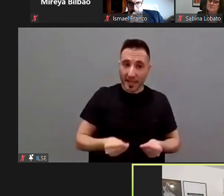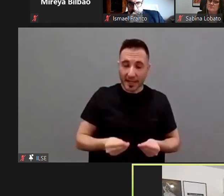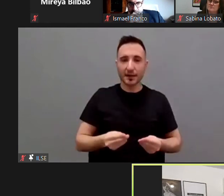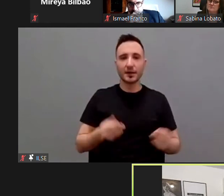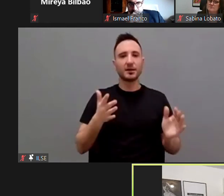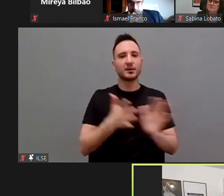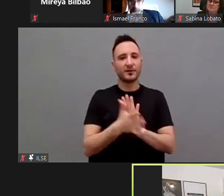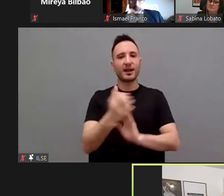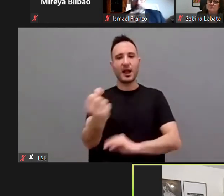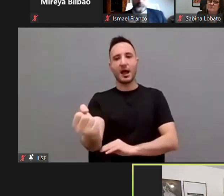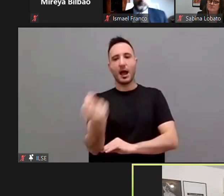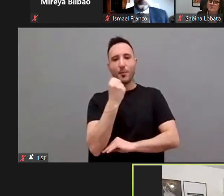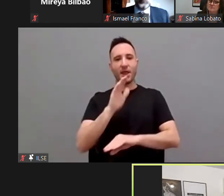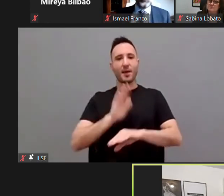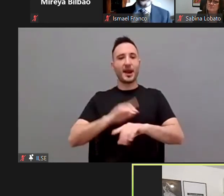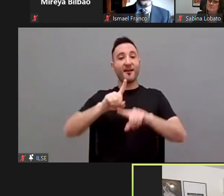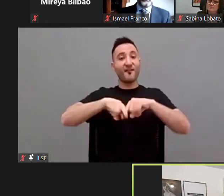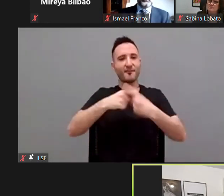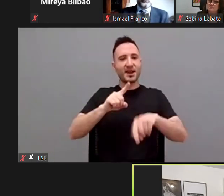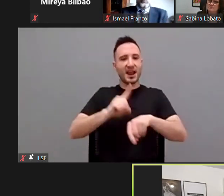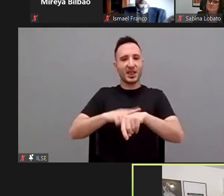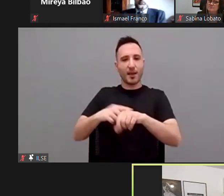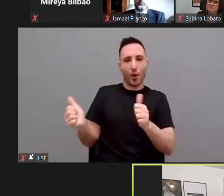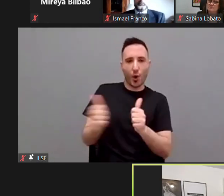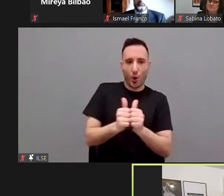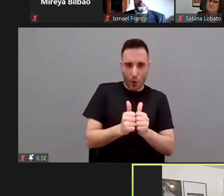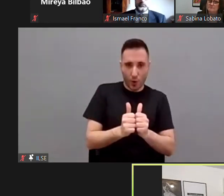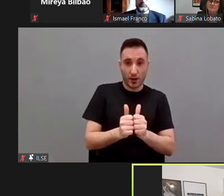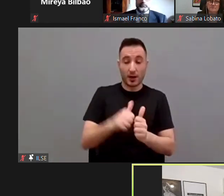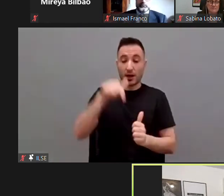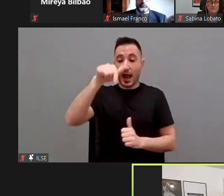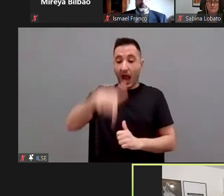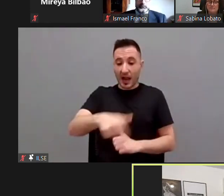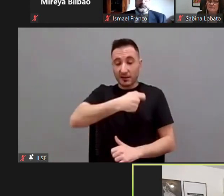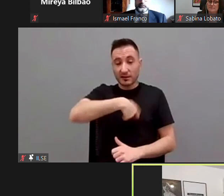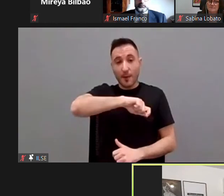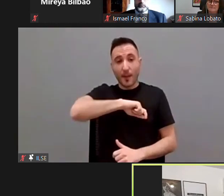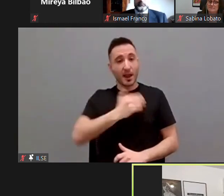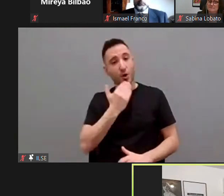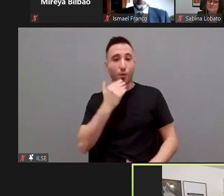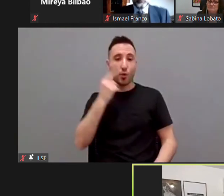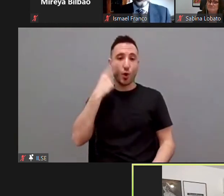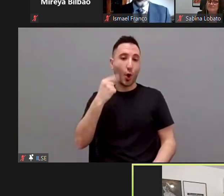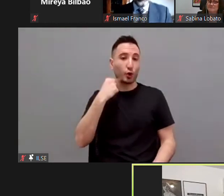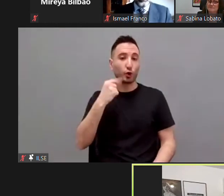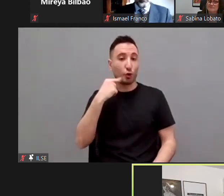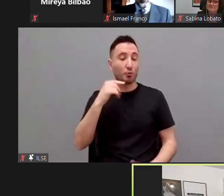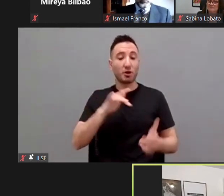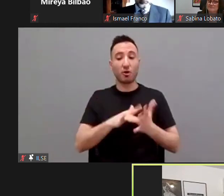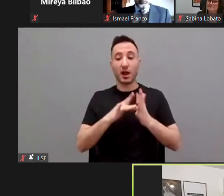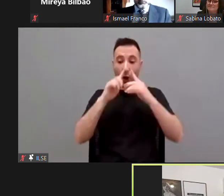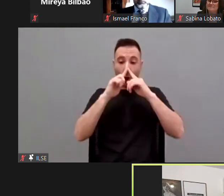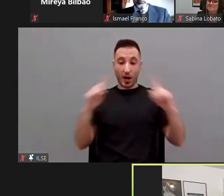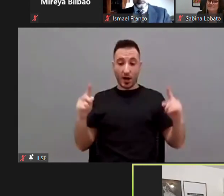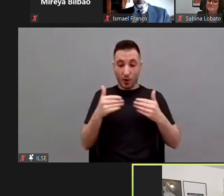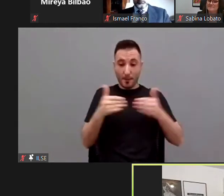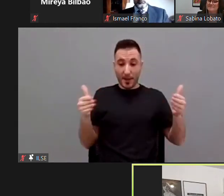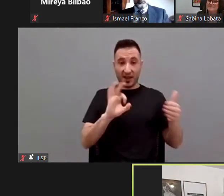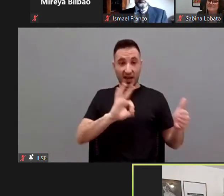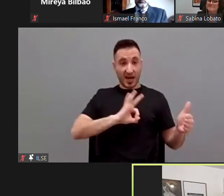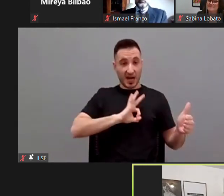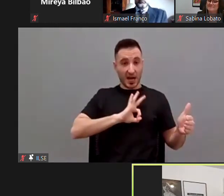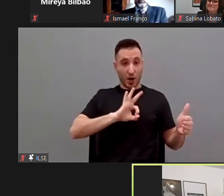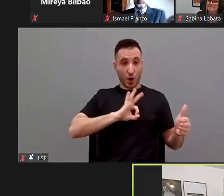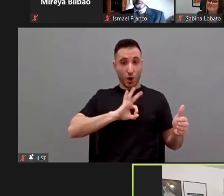la conciliación, pero no es la solución a la conciliación. Es decir, en España estamos como acostumbrados a, por ejemplo, comienza el año y los permisos igualitarios